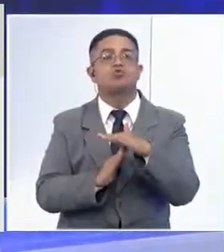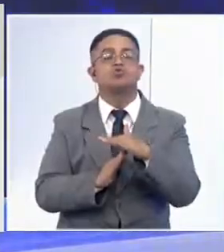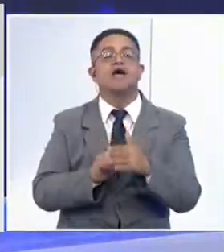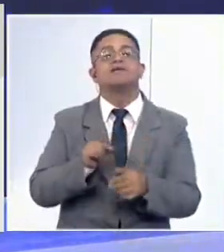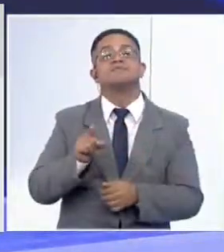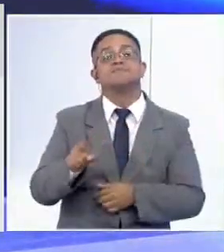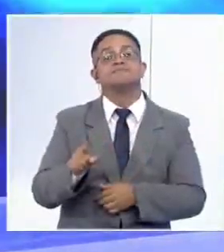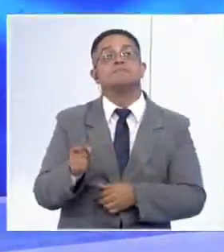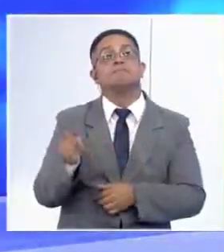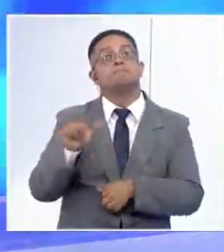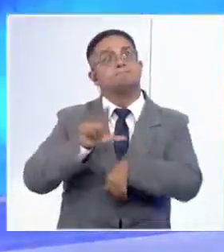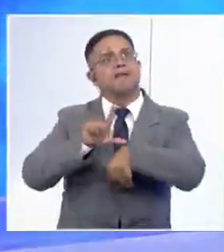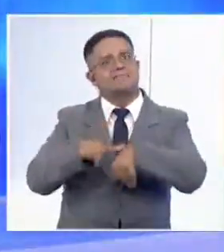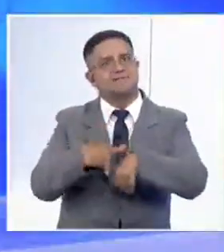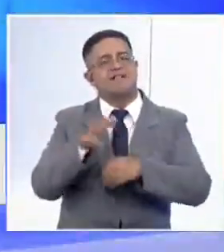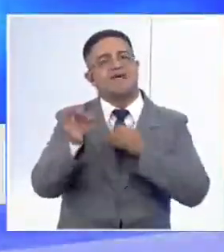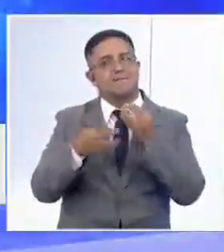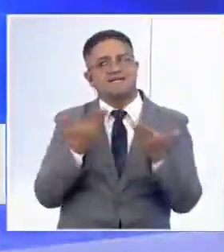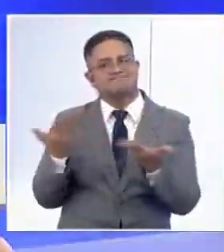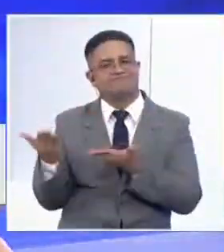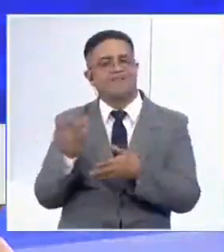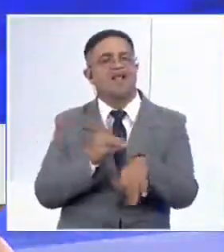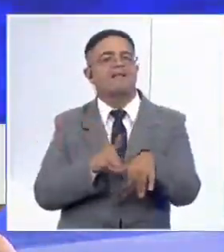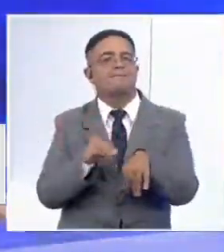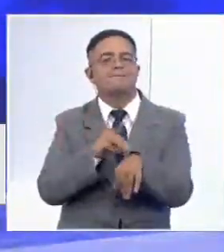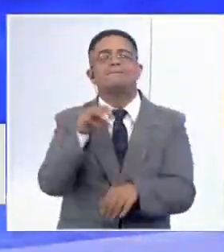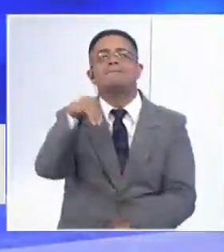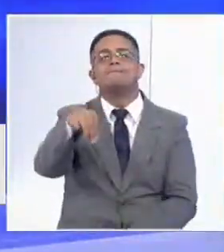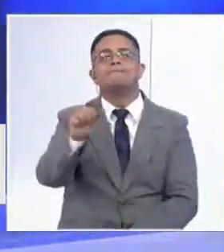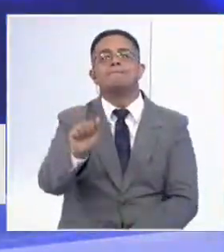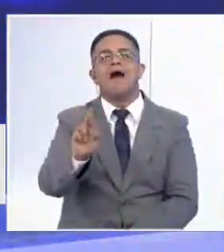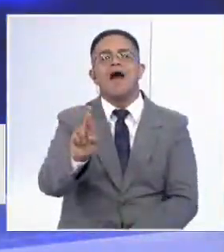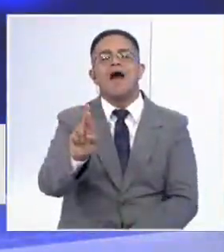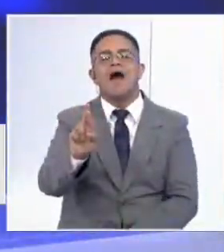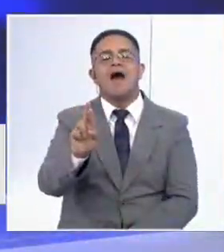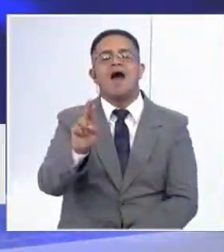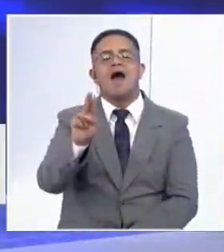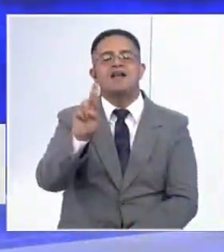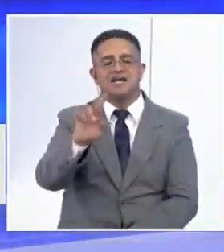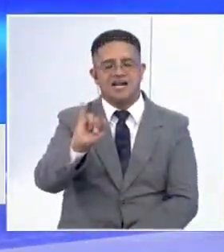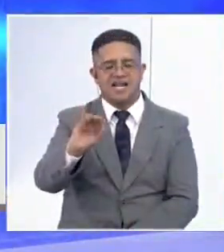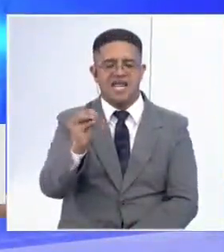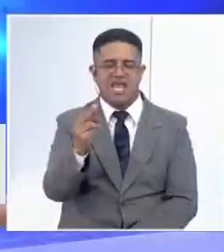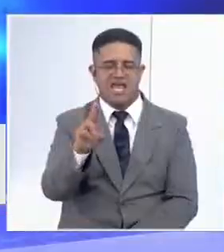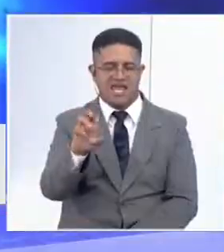compromisos comerciales y al regreso Víctor Manrique, gastroenterólogo, nos sigue hablando sobre esta